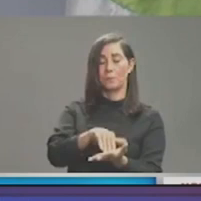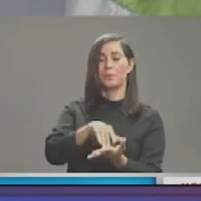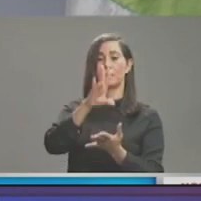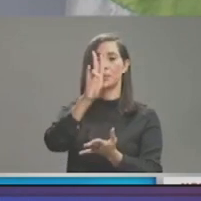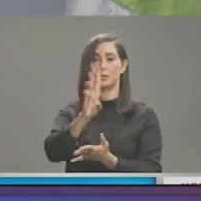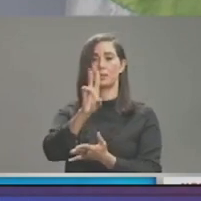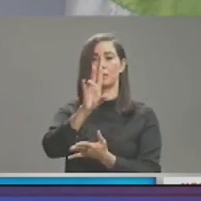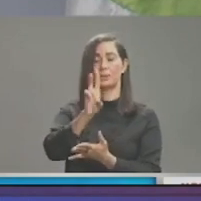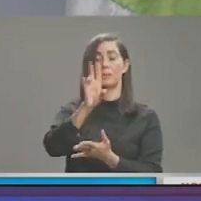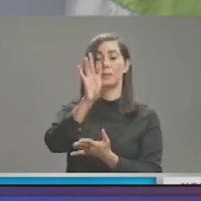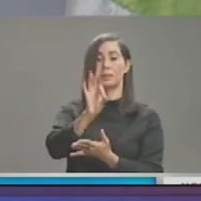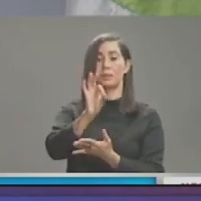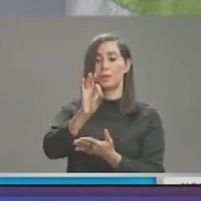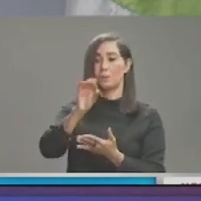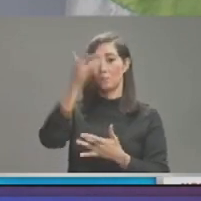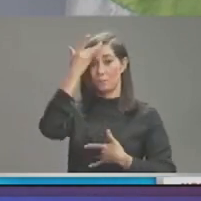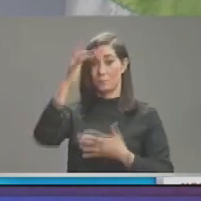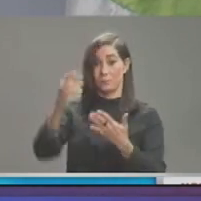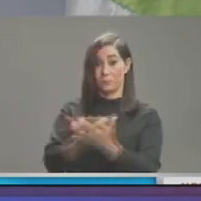71.779 fueron casos nuevos.